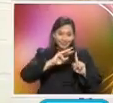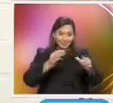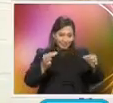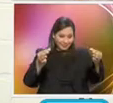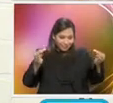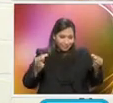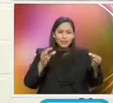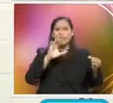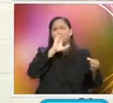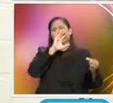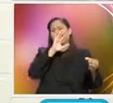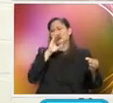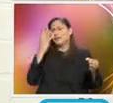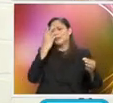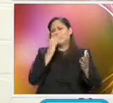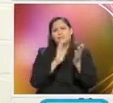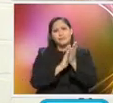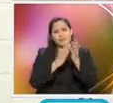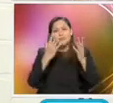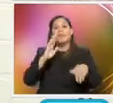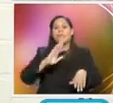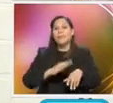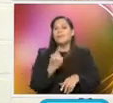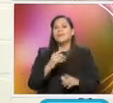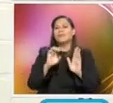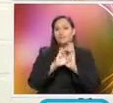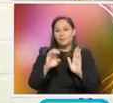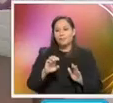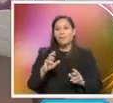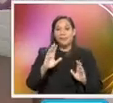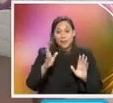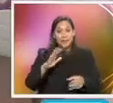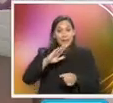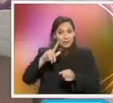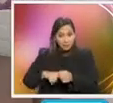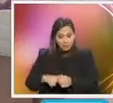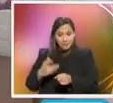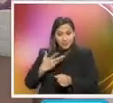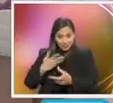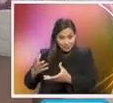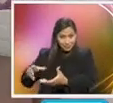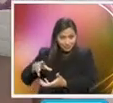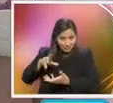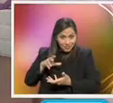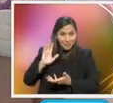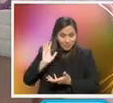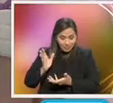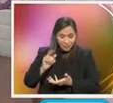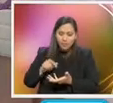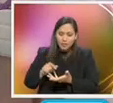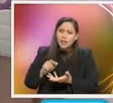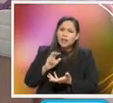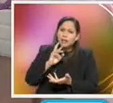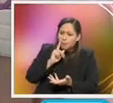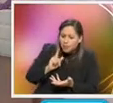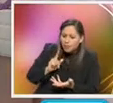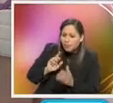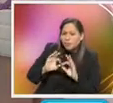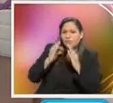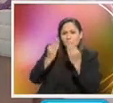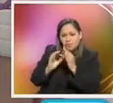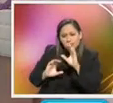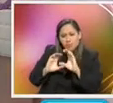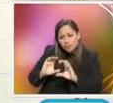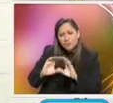realmente maravilloso. Por no mencionar, por ejemplo, que una vez que tenemos una mascota, la posibilidad de saber mejores formas